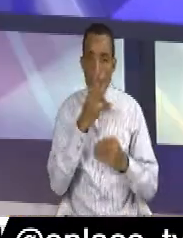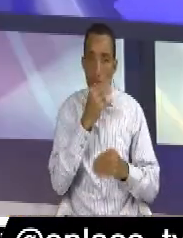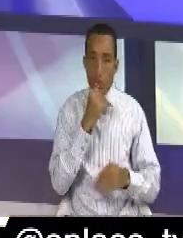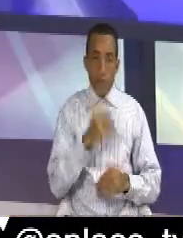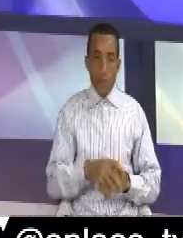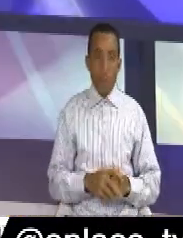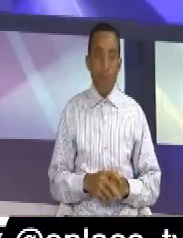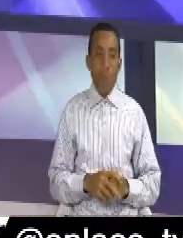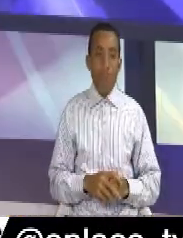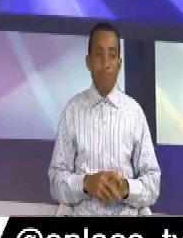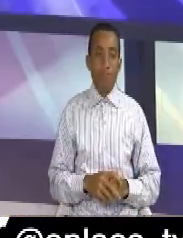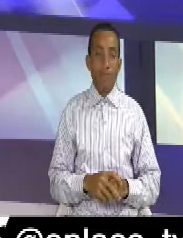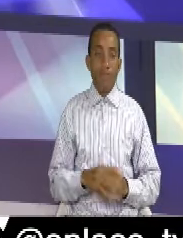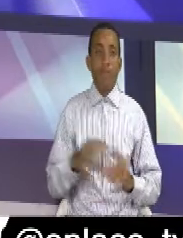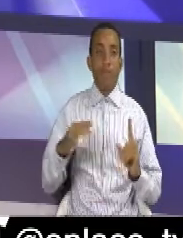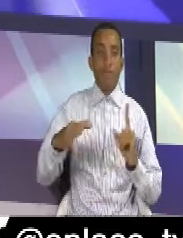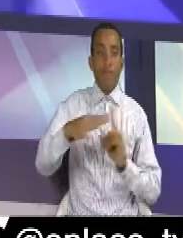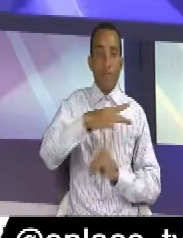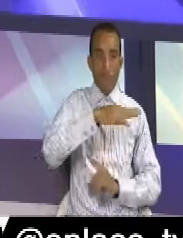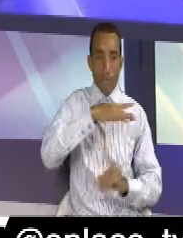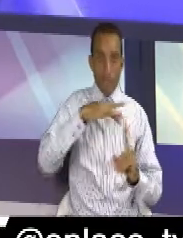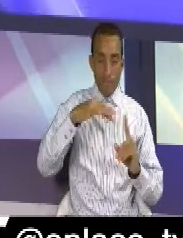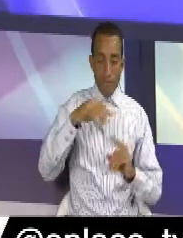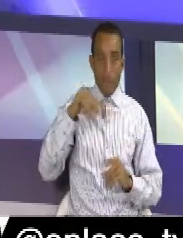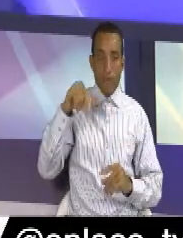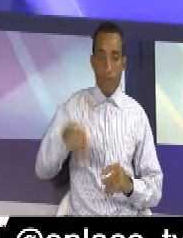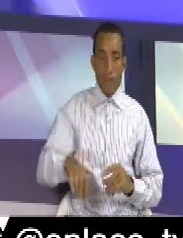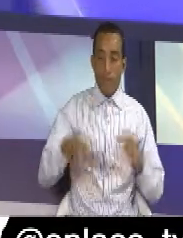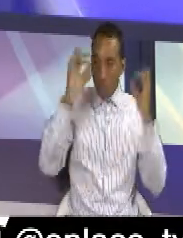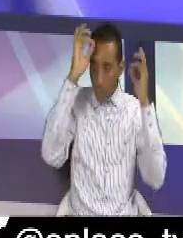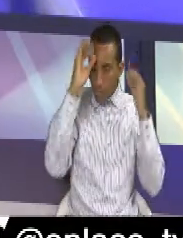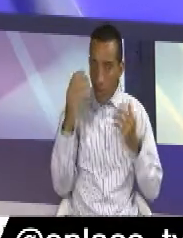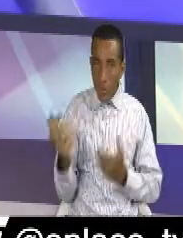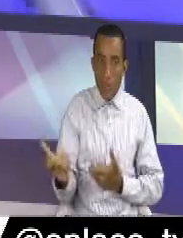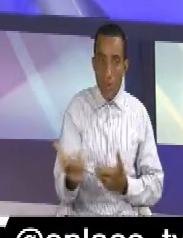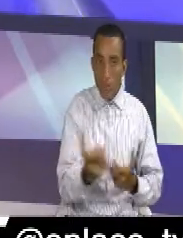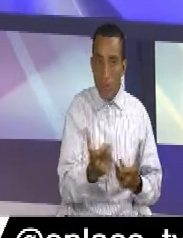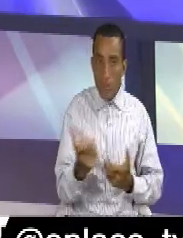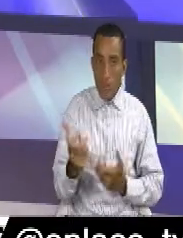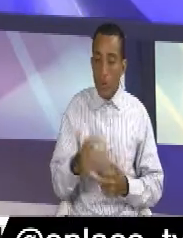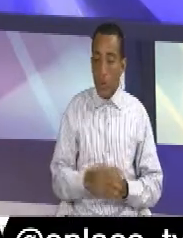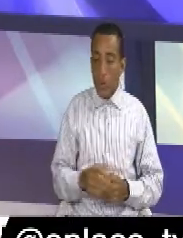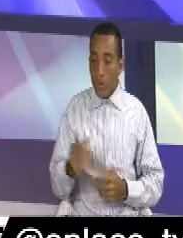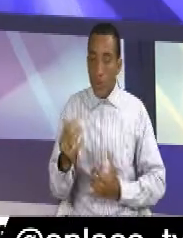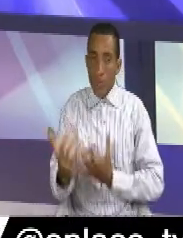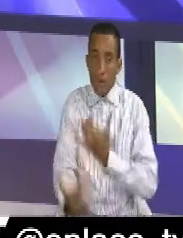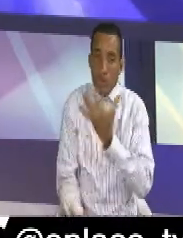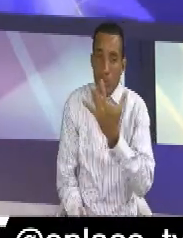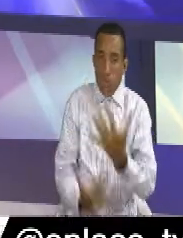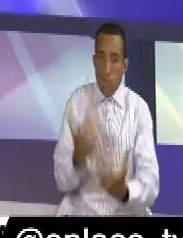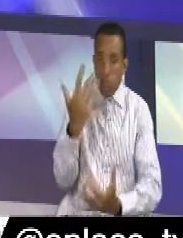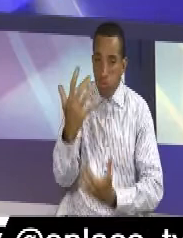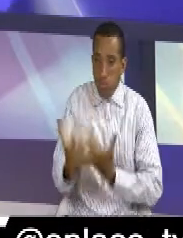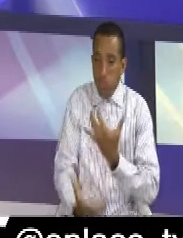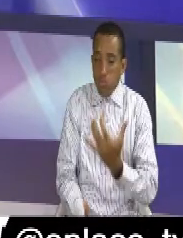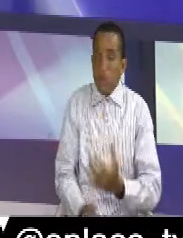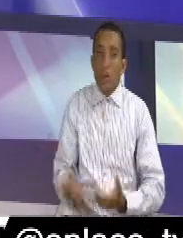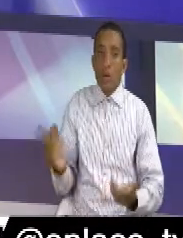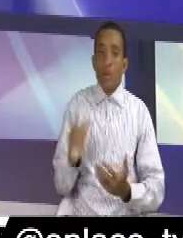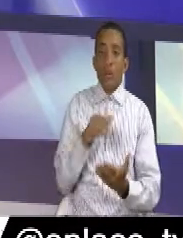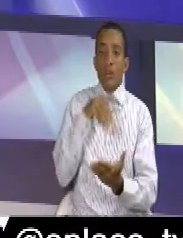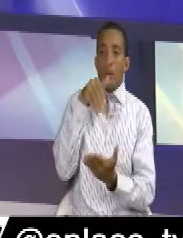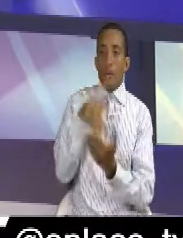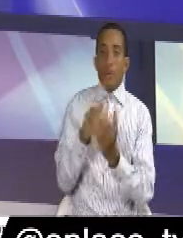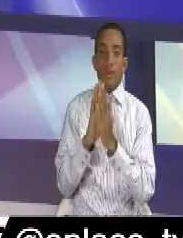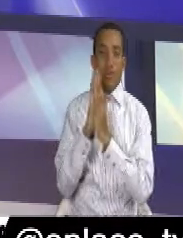Y pese a esta situación, los bomberos en Barranca Bermeja atendieron al mediodía un conato de incendio que se presentó en el sector comercial. Por fortuna, la situación